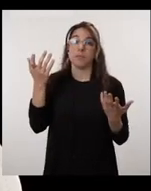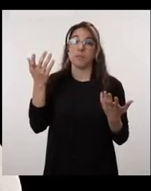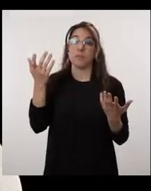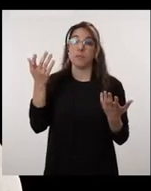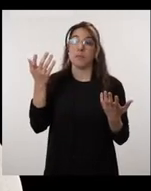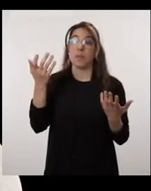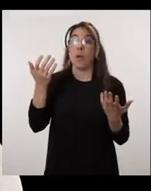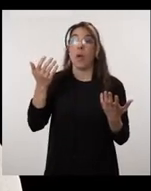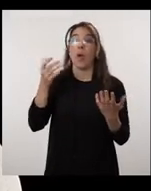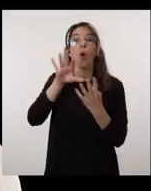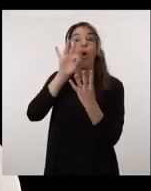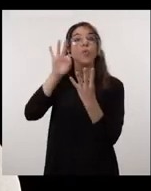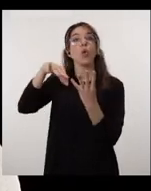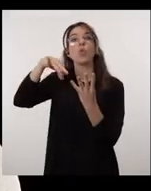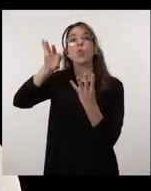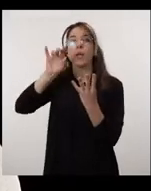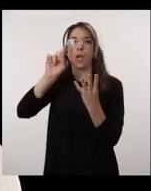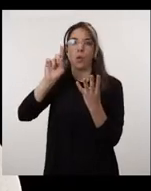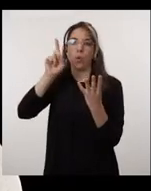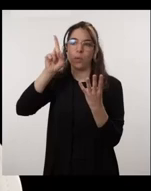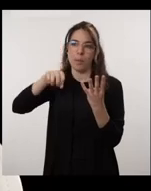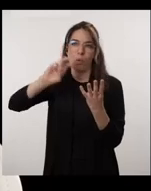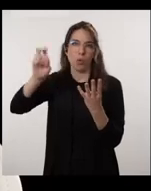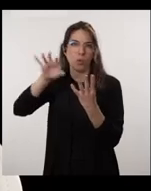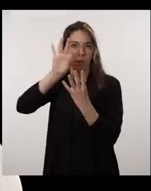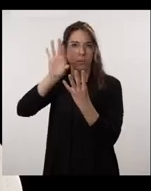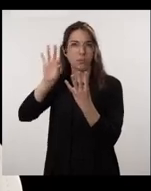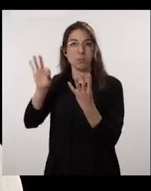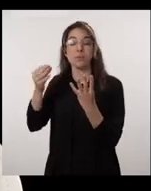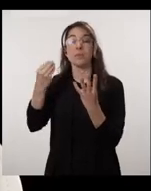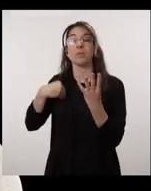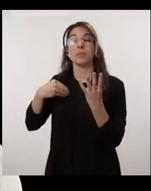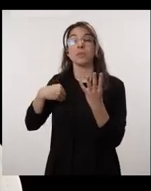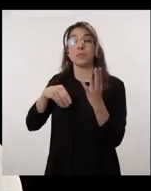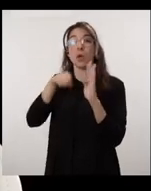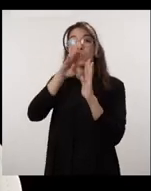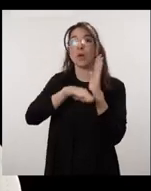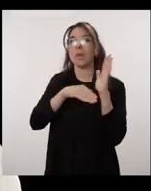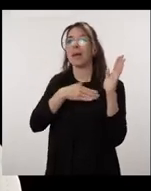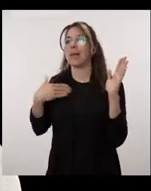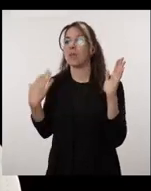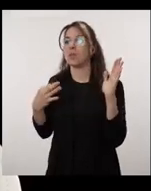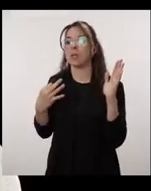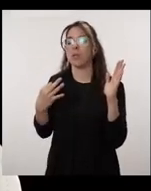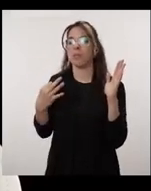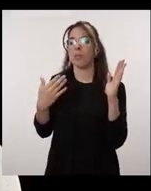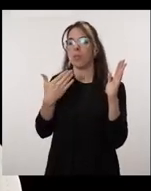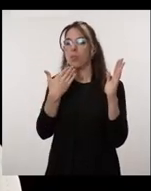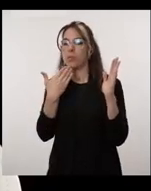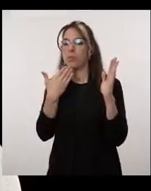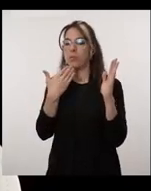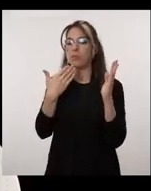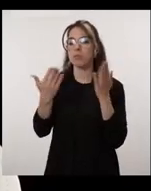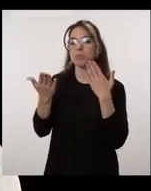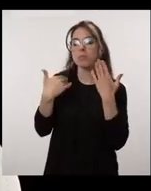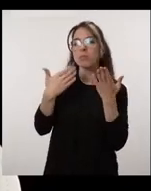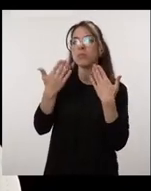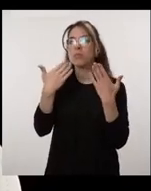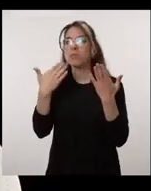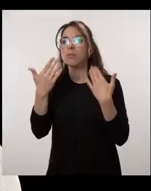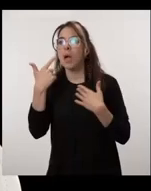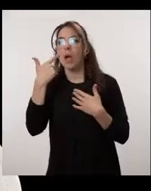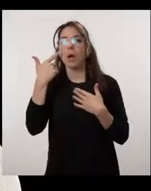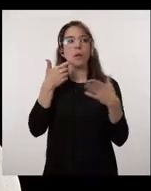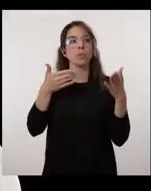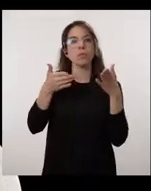definitiva no es la única opción posible y en este sentido desde el programa también intentamos que exista un diálogo continuado y